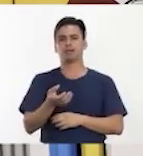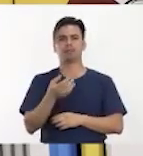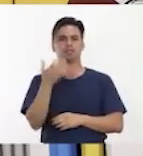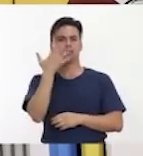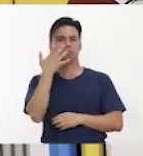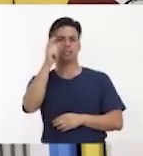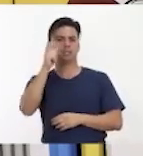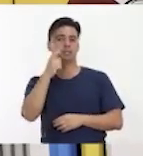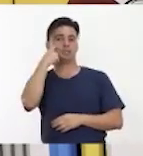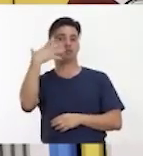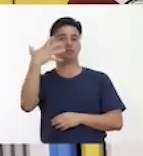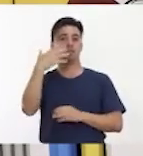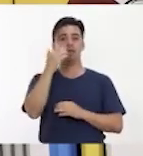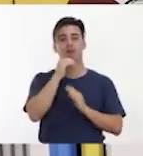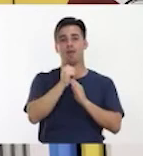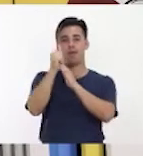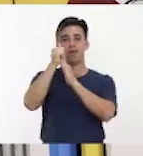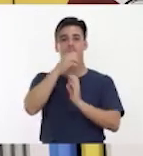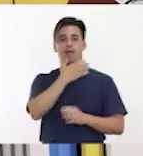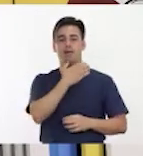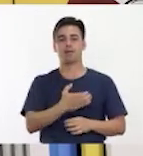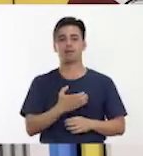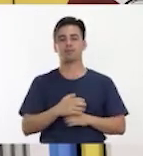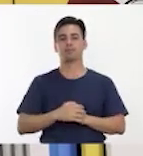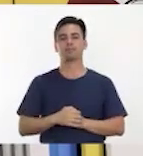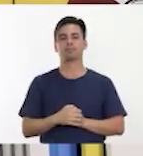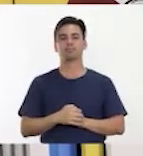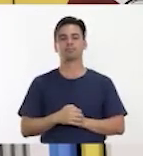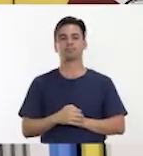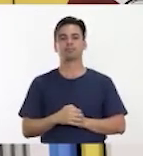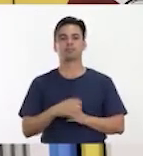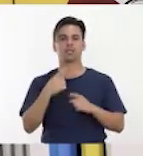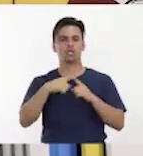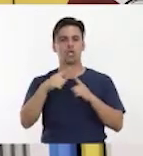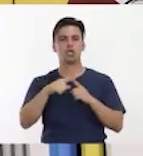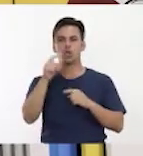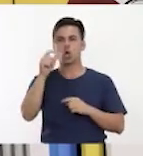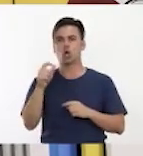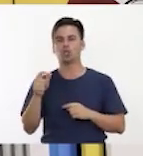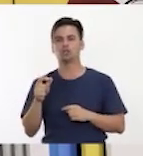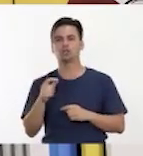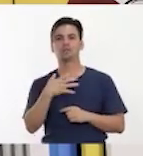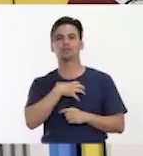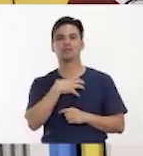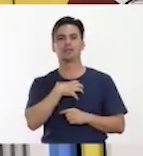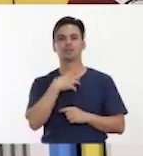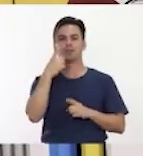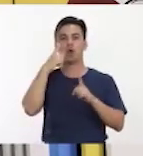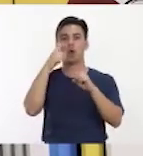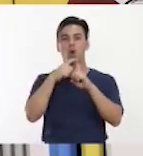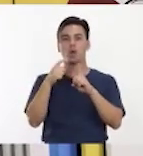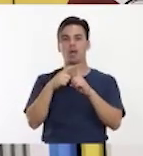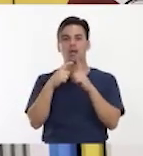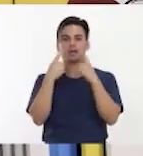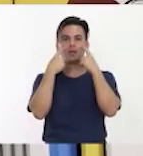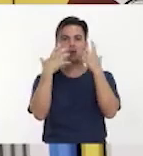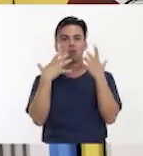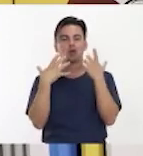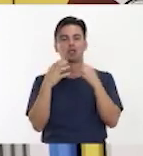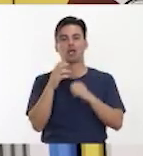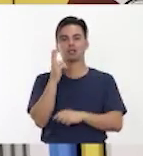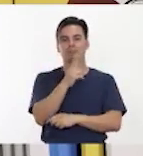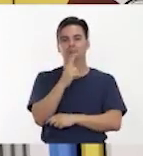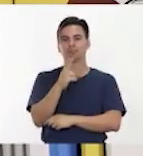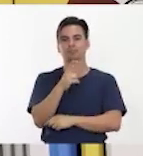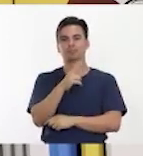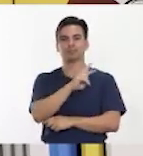Fidel Castro al frente de la revolución y de otros líderes que jugaron un papel importante en esa